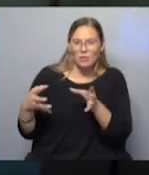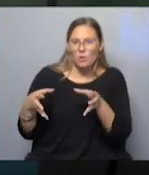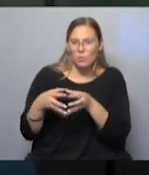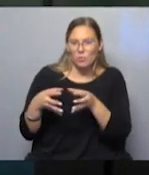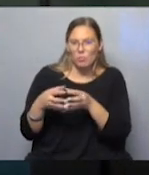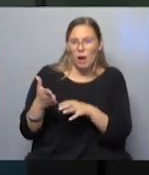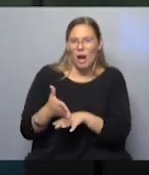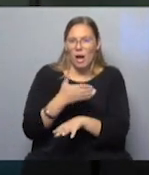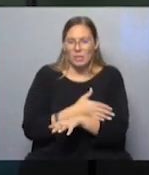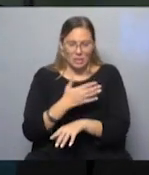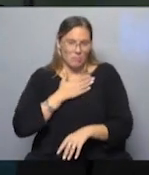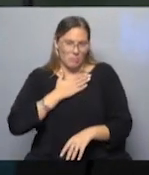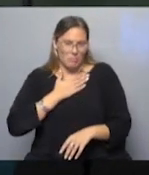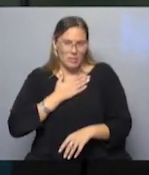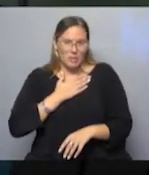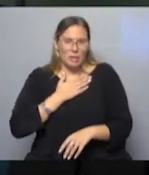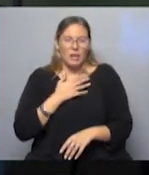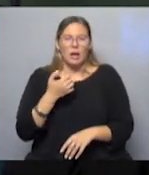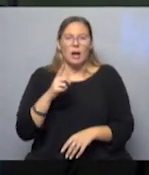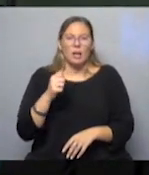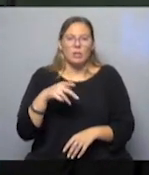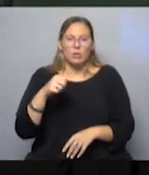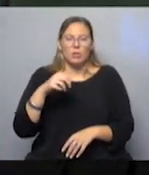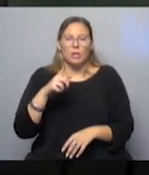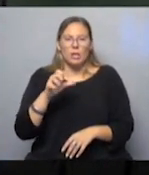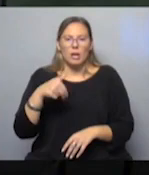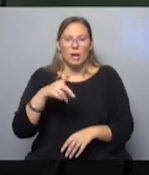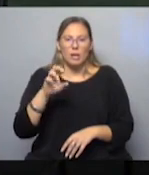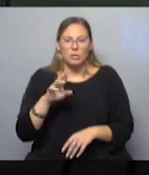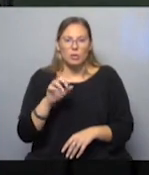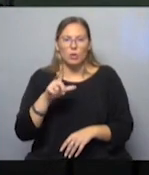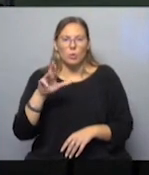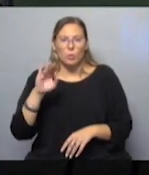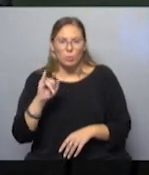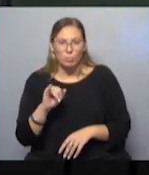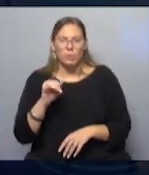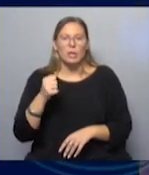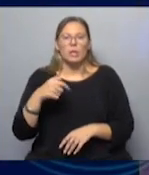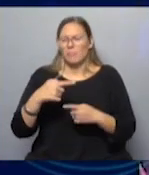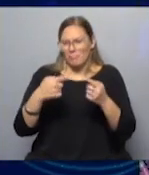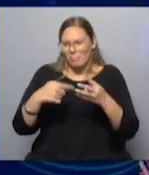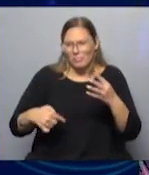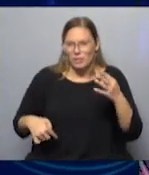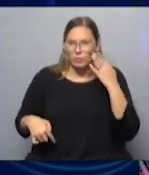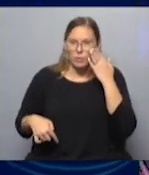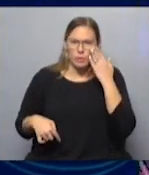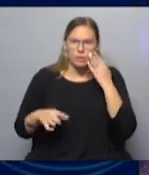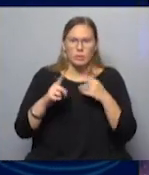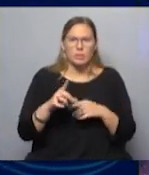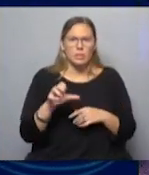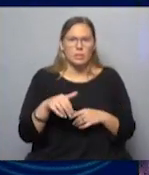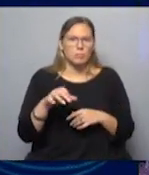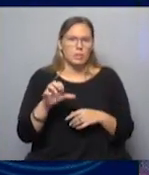de la anterior a la mía yo que sé alfredo alcón norma aleandro federico luppi alterio de ella juan carlos gené